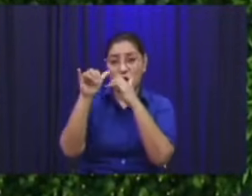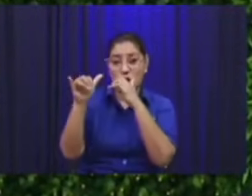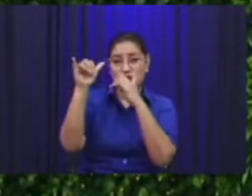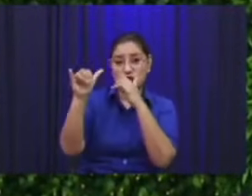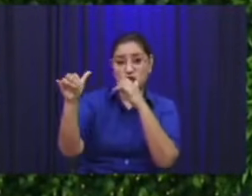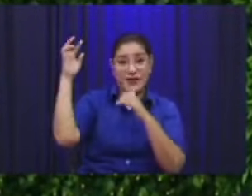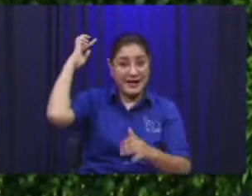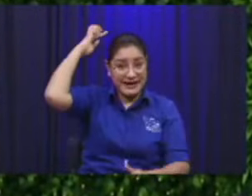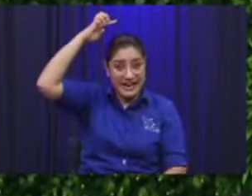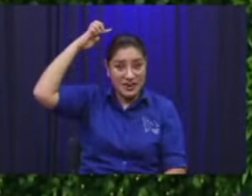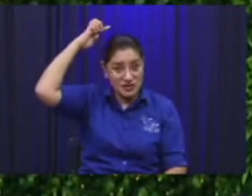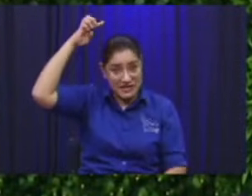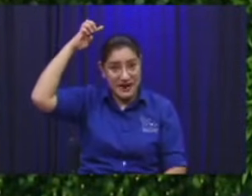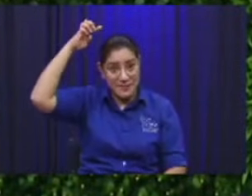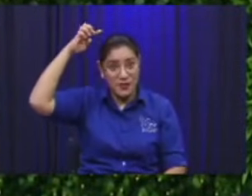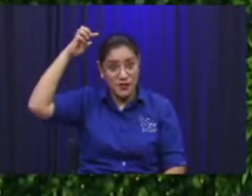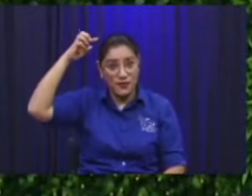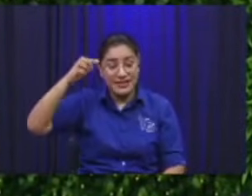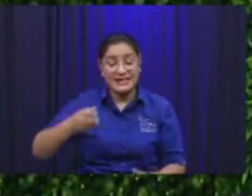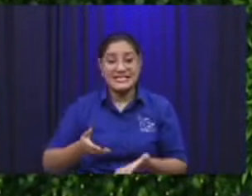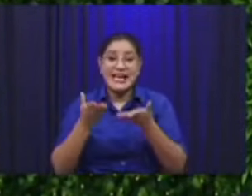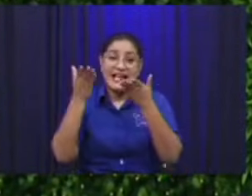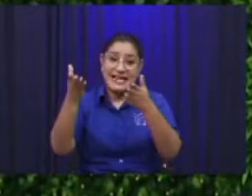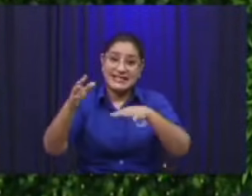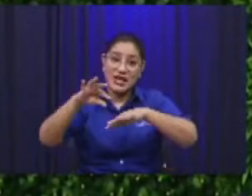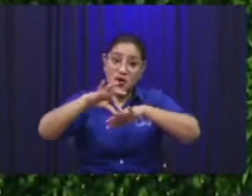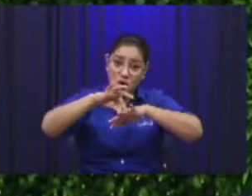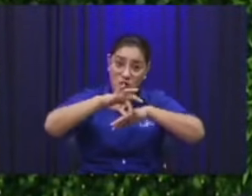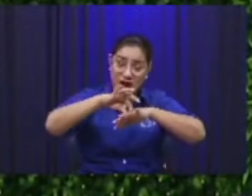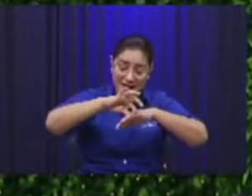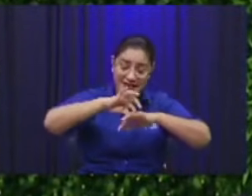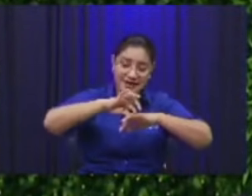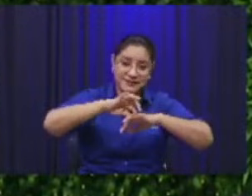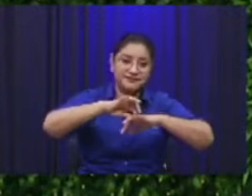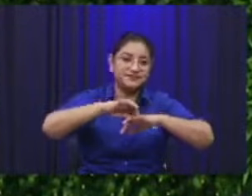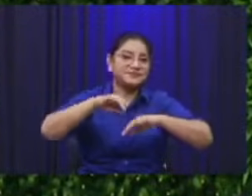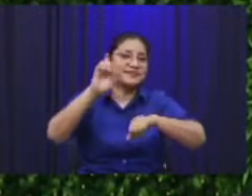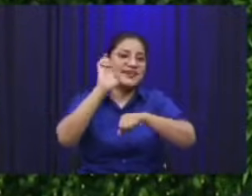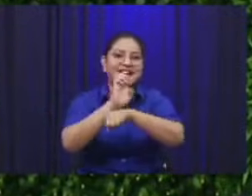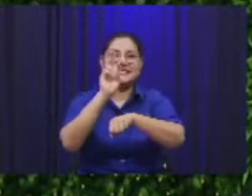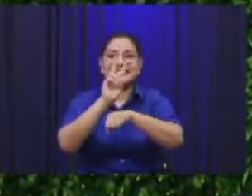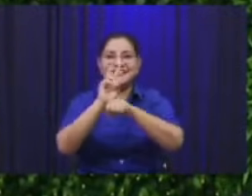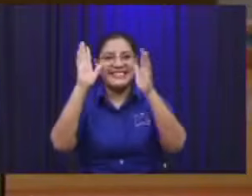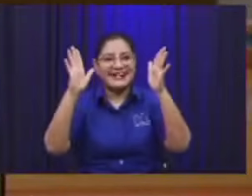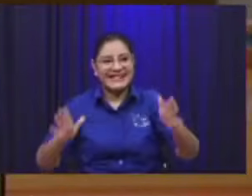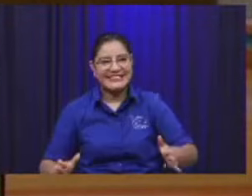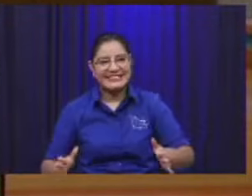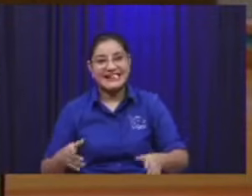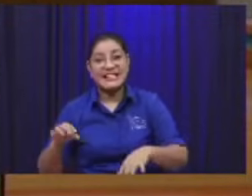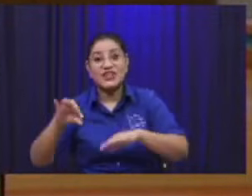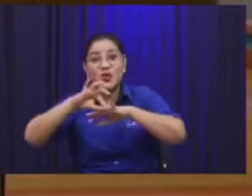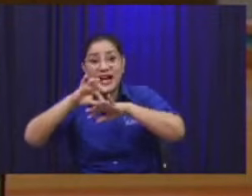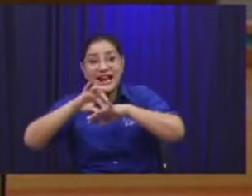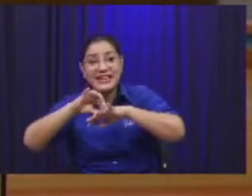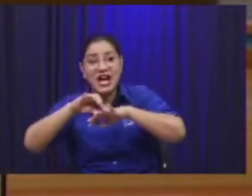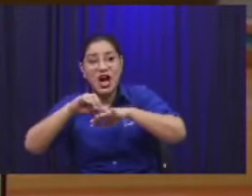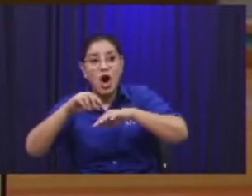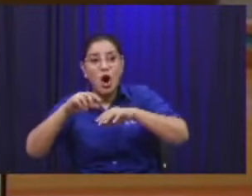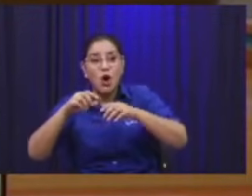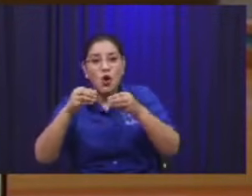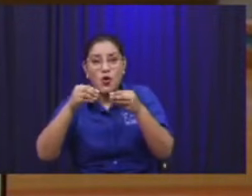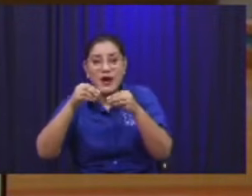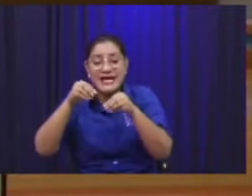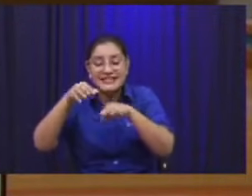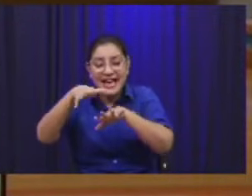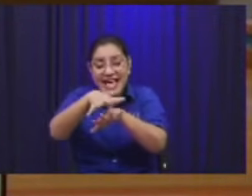todos nuestros profetas le dimos un anillo y con un shofar a los evangelistas les di un amigo común con un par de